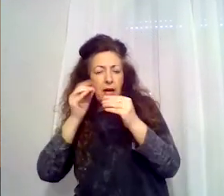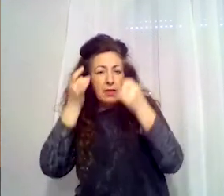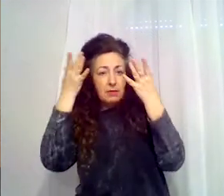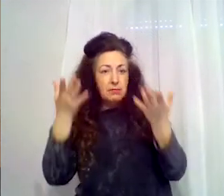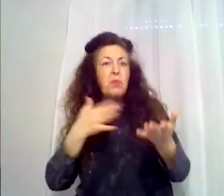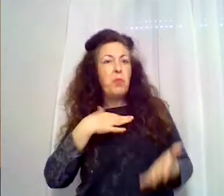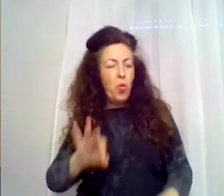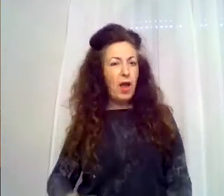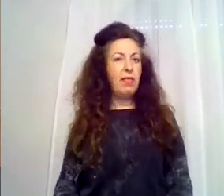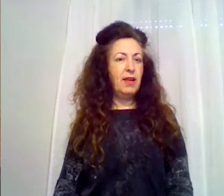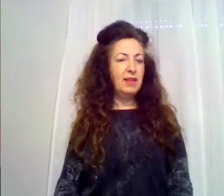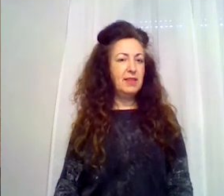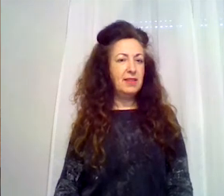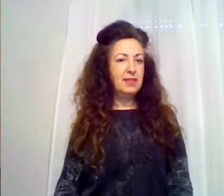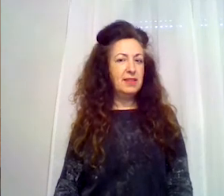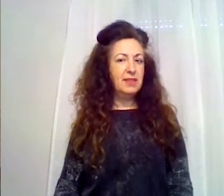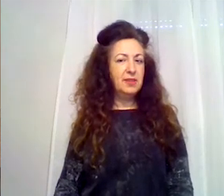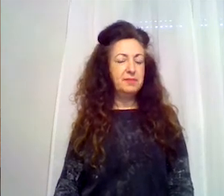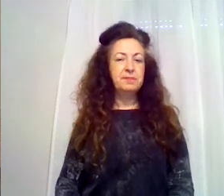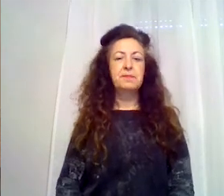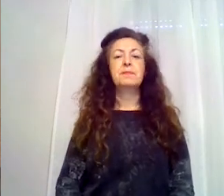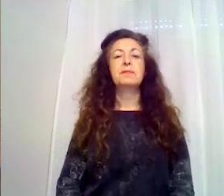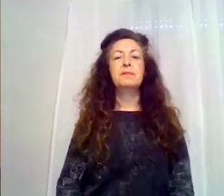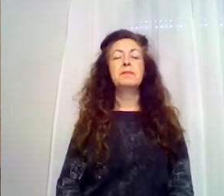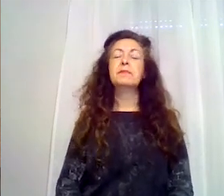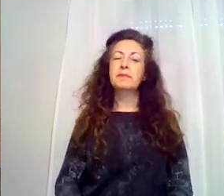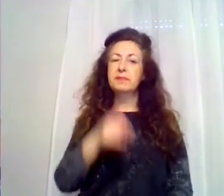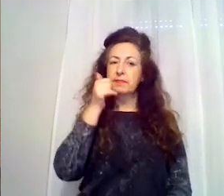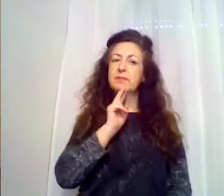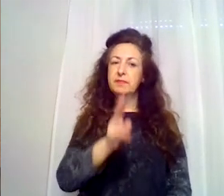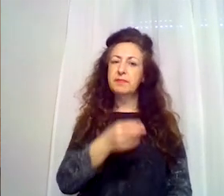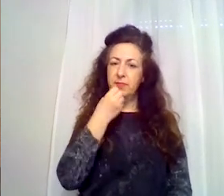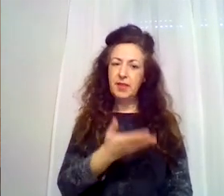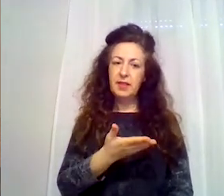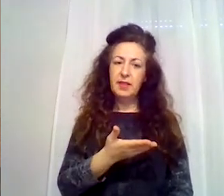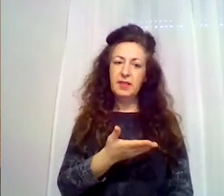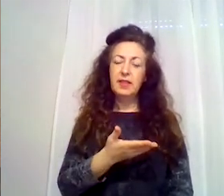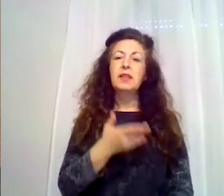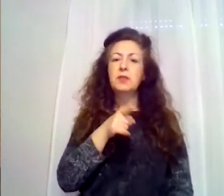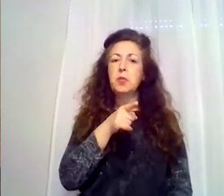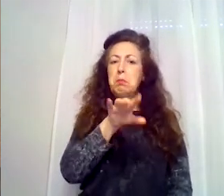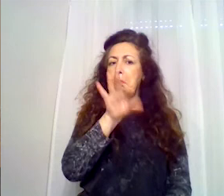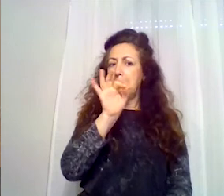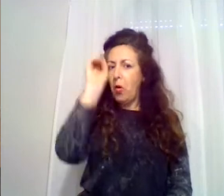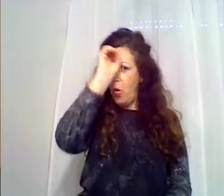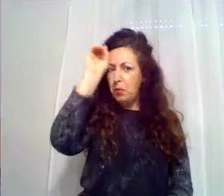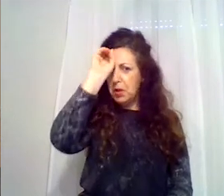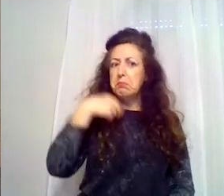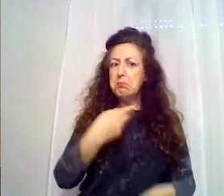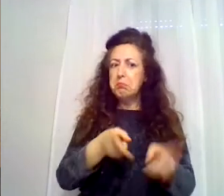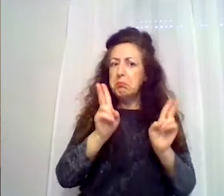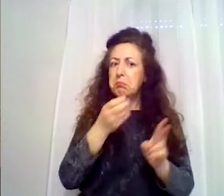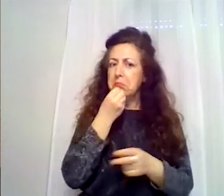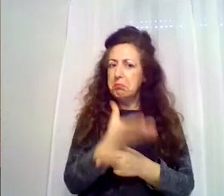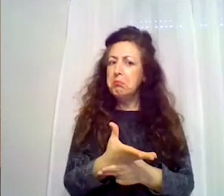a Luis Antonio de Villena, decirle que esa libertad del siglo XVI se la regalo empaquetada. Las